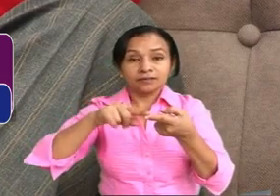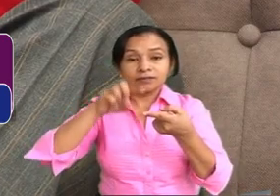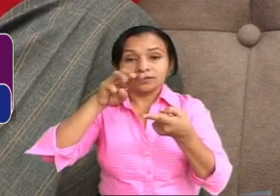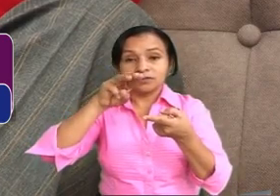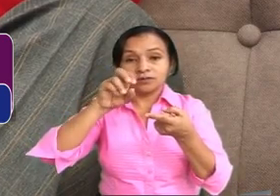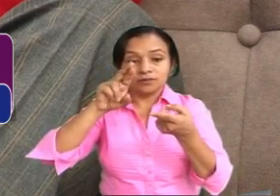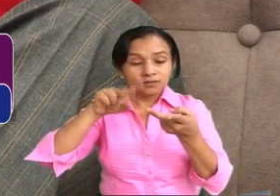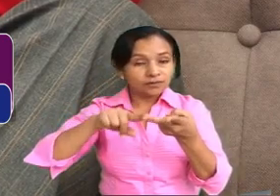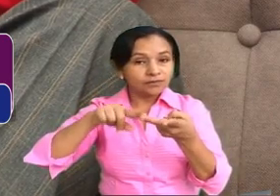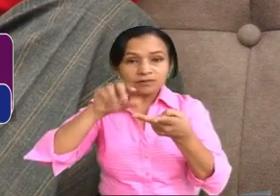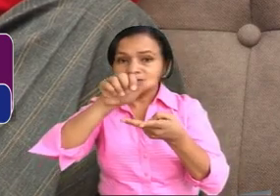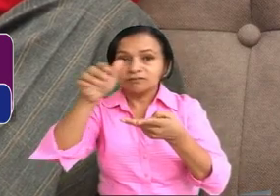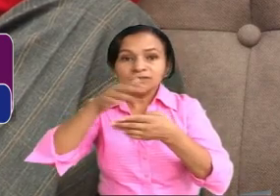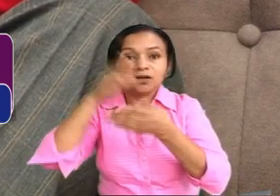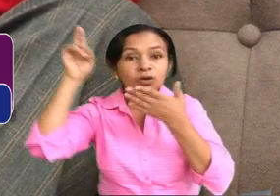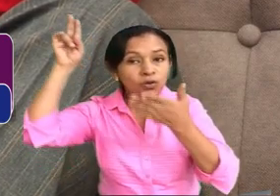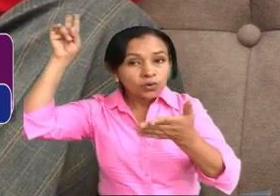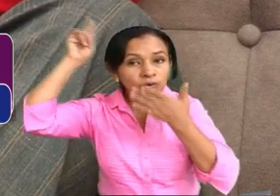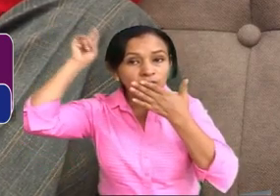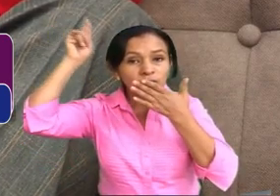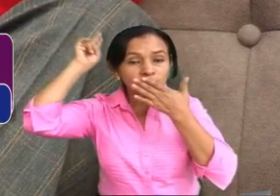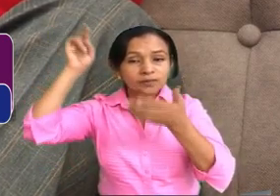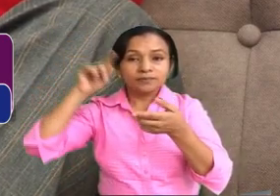los Cocagroteros. Tenemos,